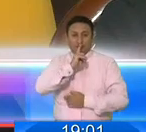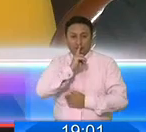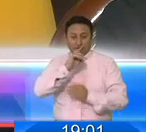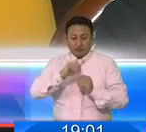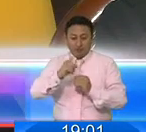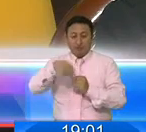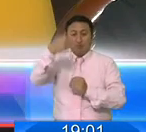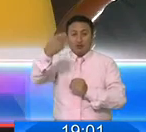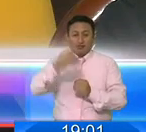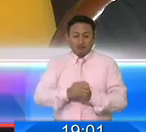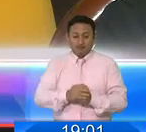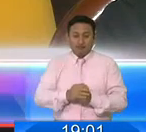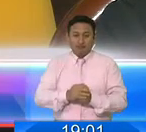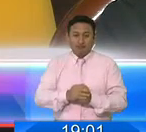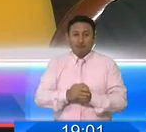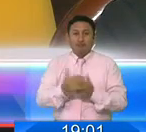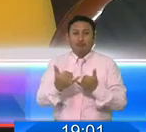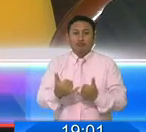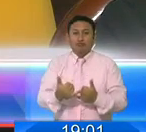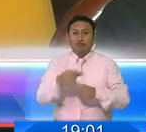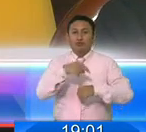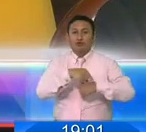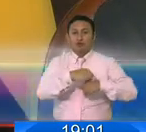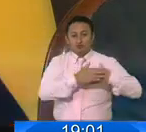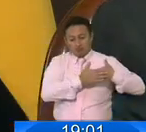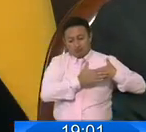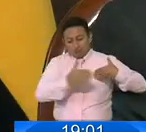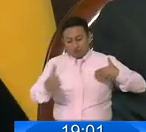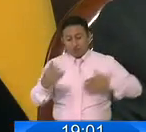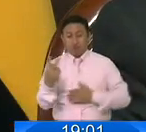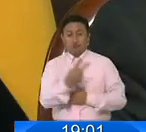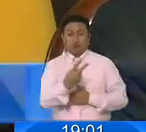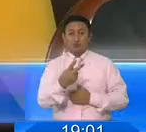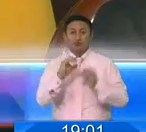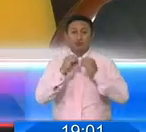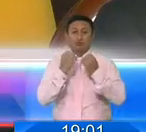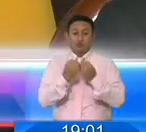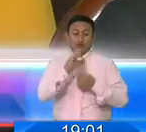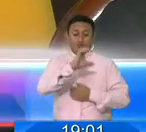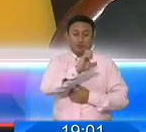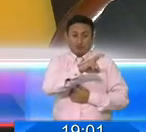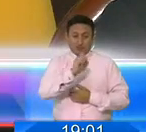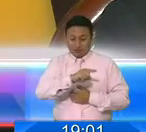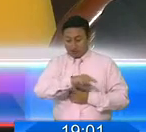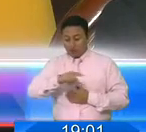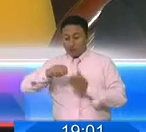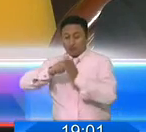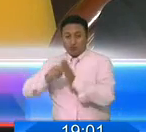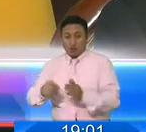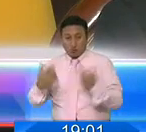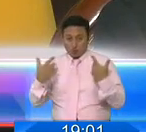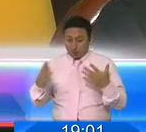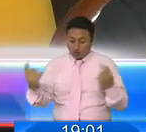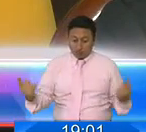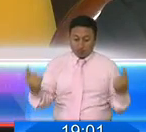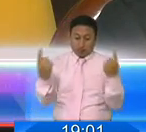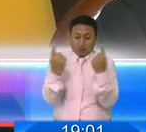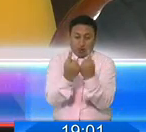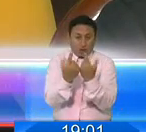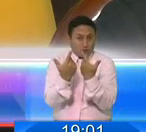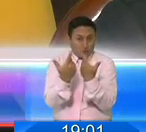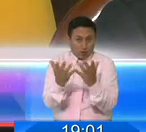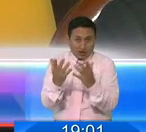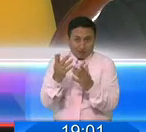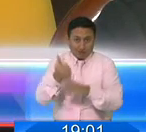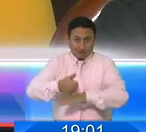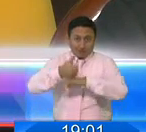con una duración mucho más amplia para que ambas organizaciones cualquiera que estén al frente consejo nacional electoral